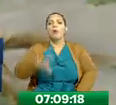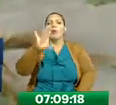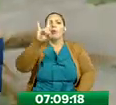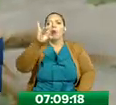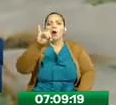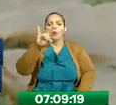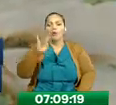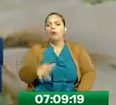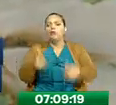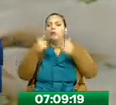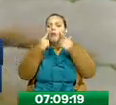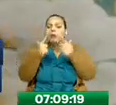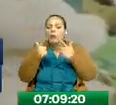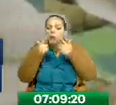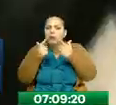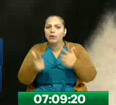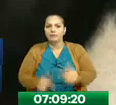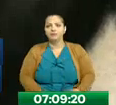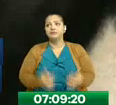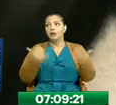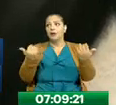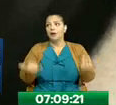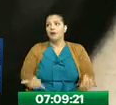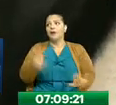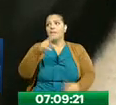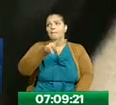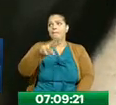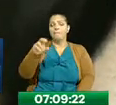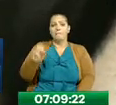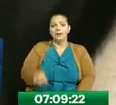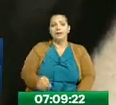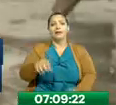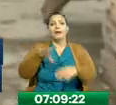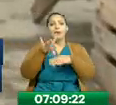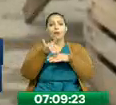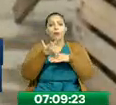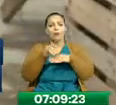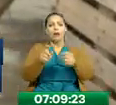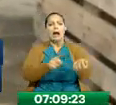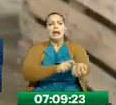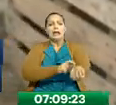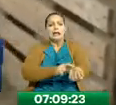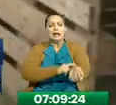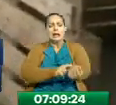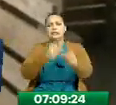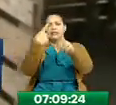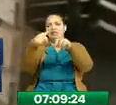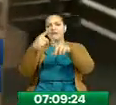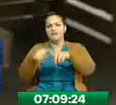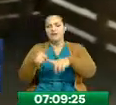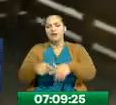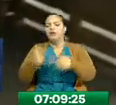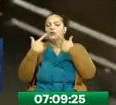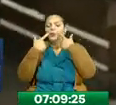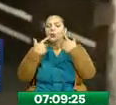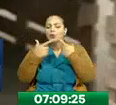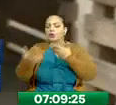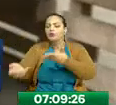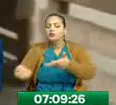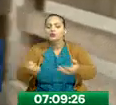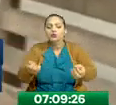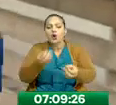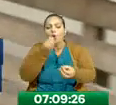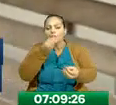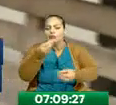y tamaños a quienes los cuida, los lleva a pasear y jugar. Por ello, mantiene un ingreso mensual de